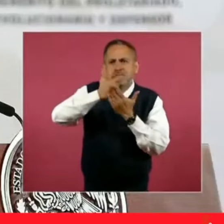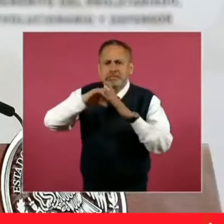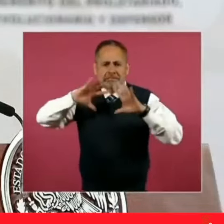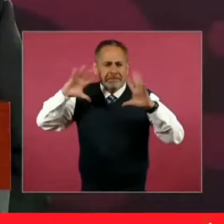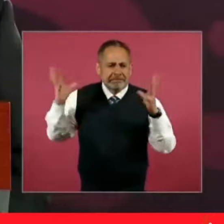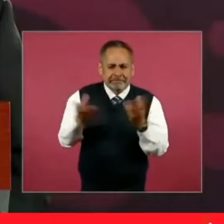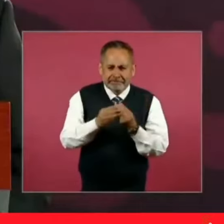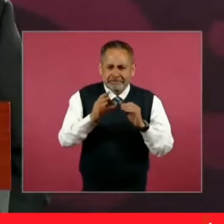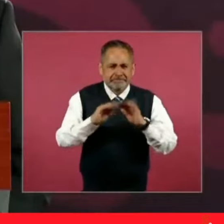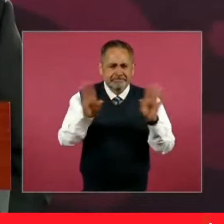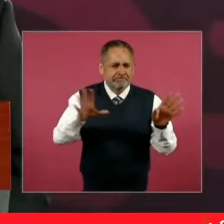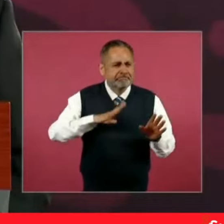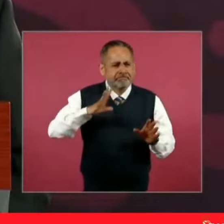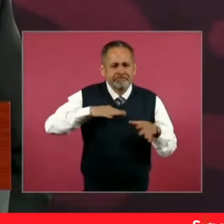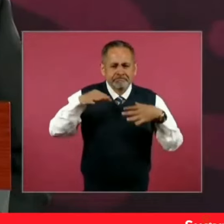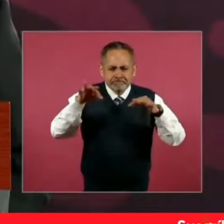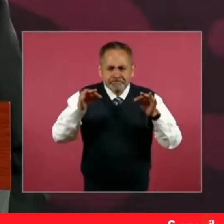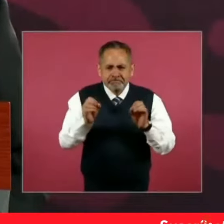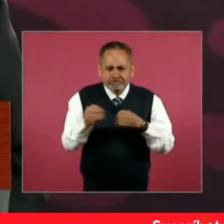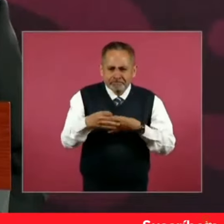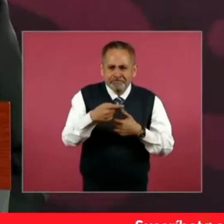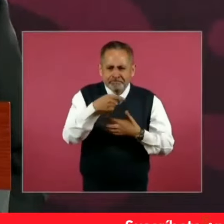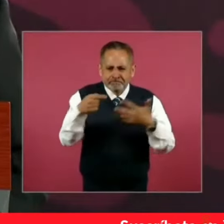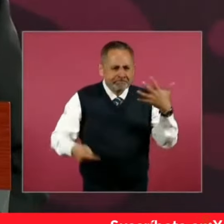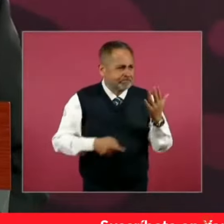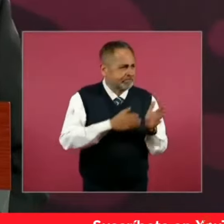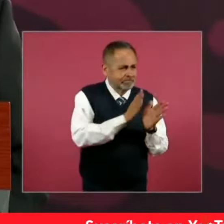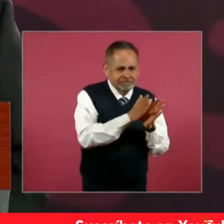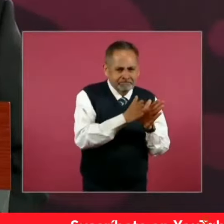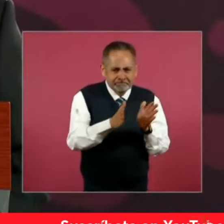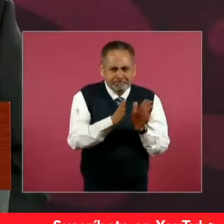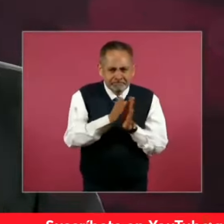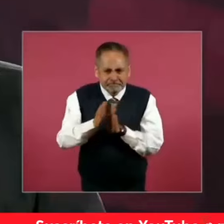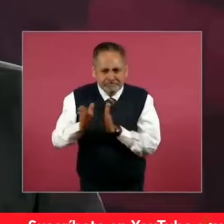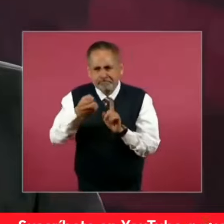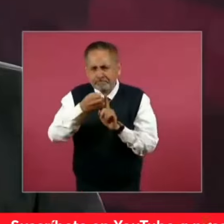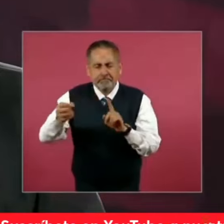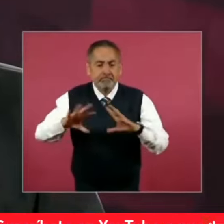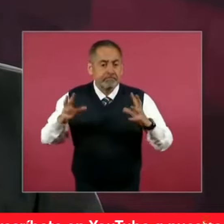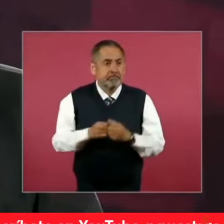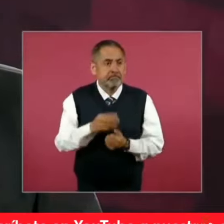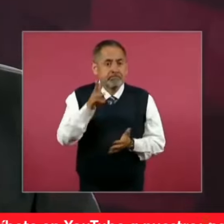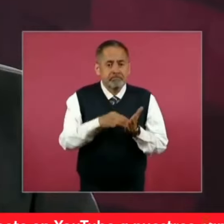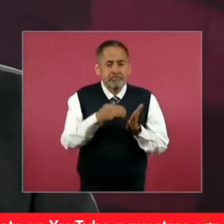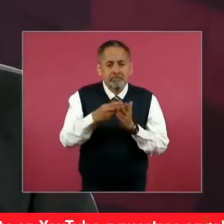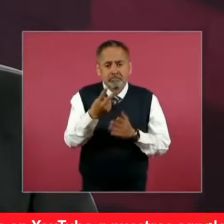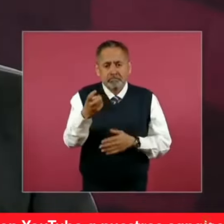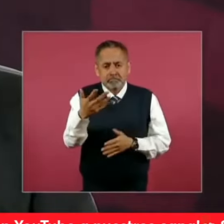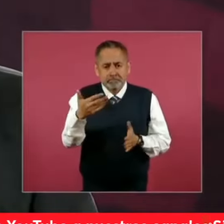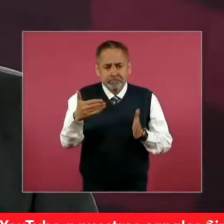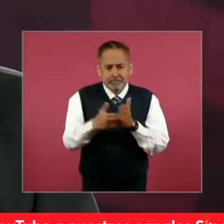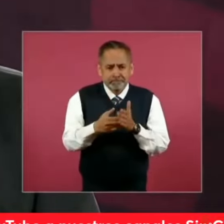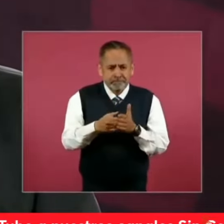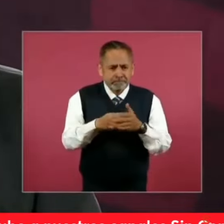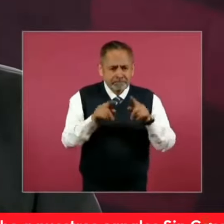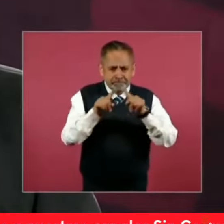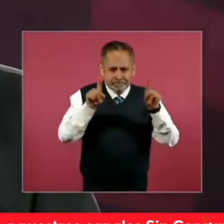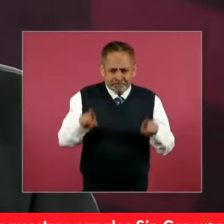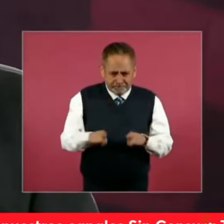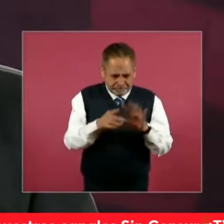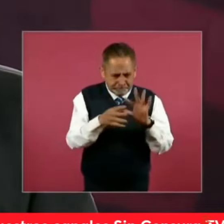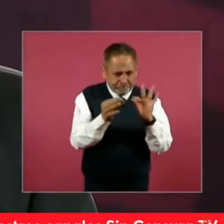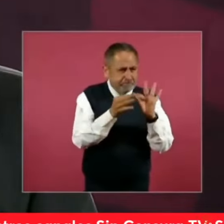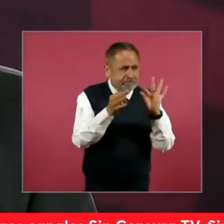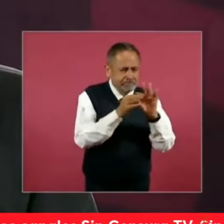visibilidad a cada documento. Hemos elaborado y homologado 3.250.000 fichas